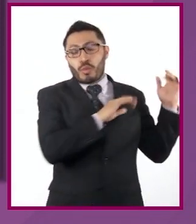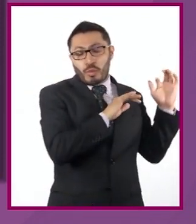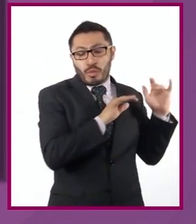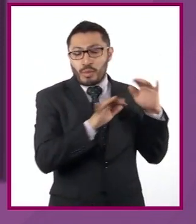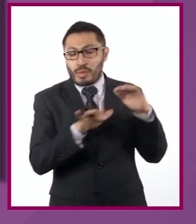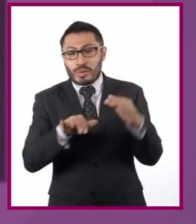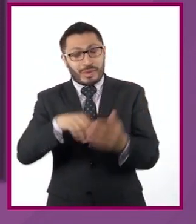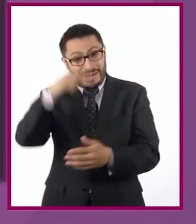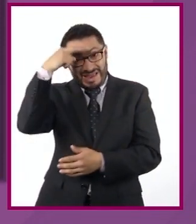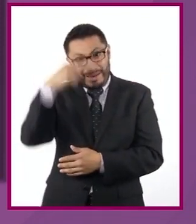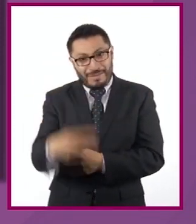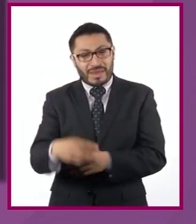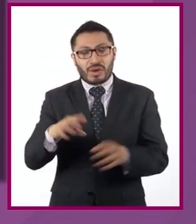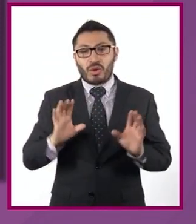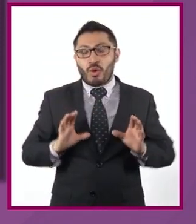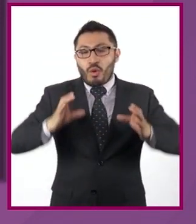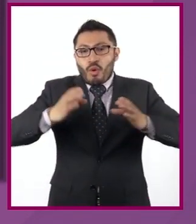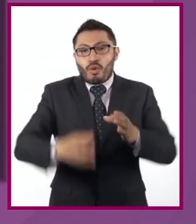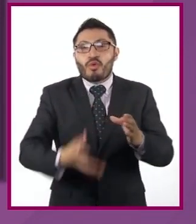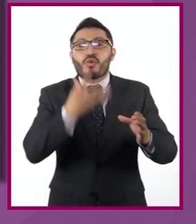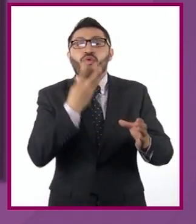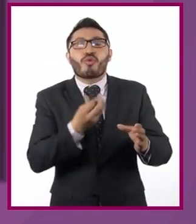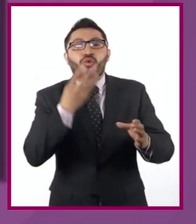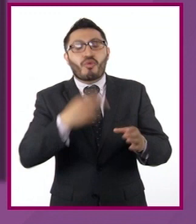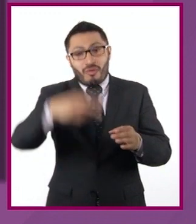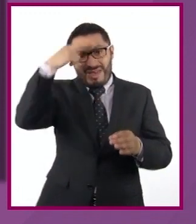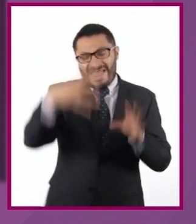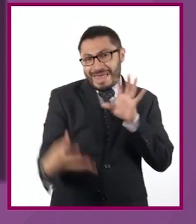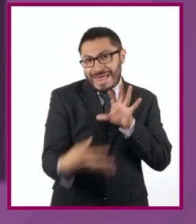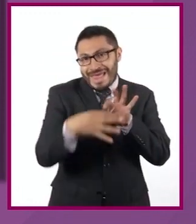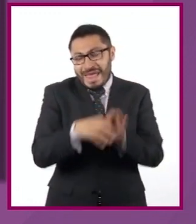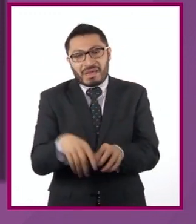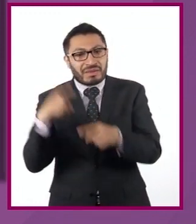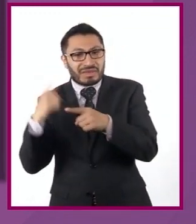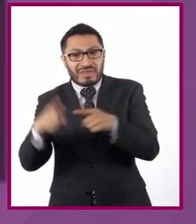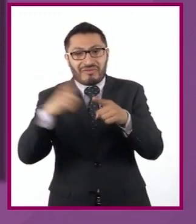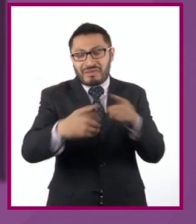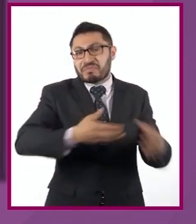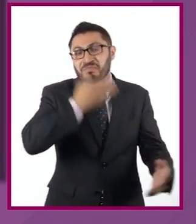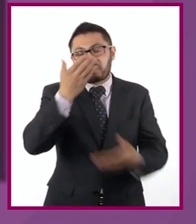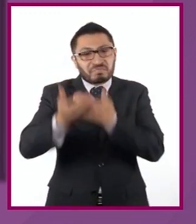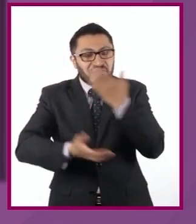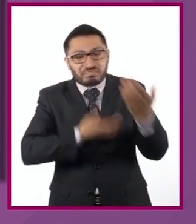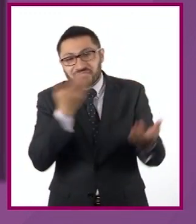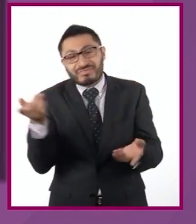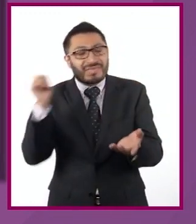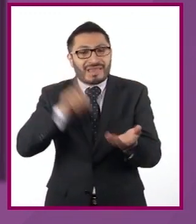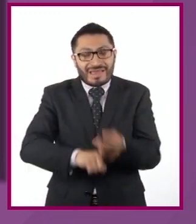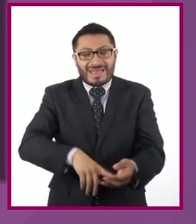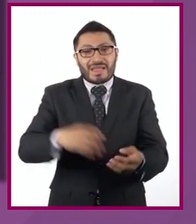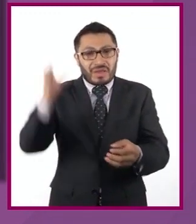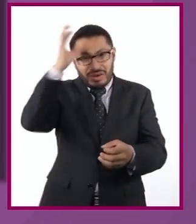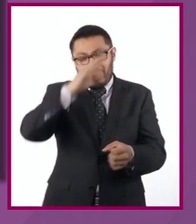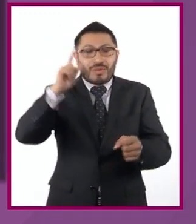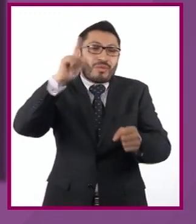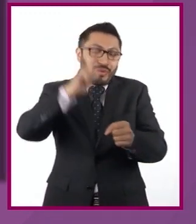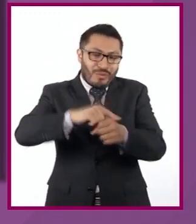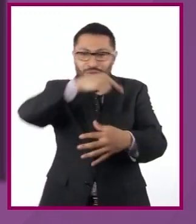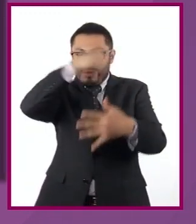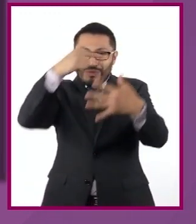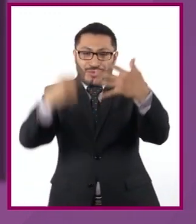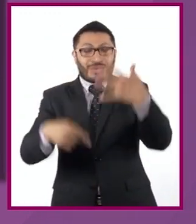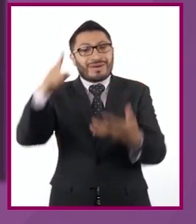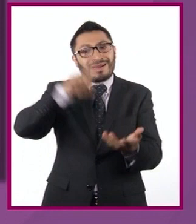México, formando la comunidad judeo-mexicana que, como tantas otras tradiciones, forman parte de nuestro amplio universo